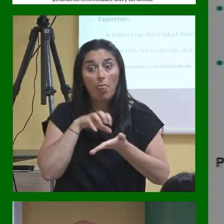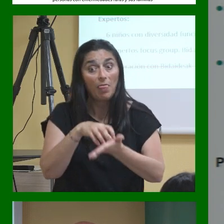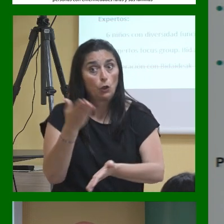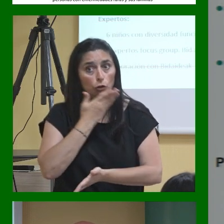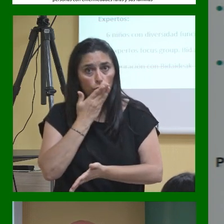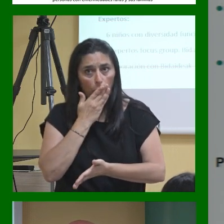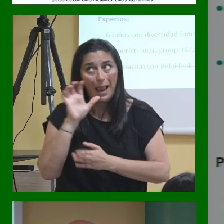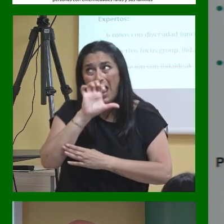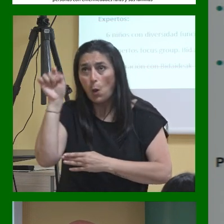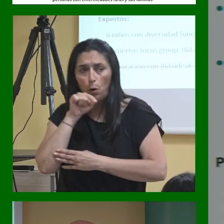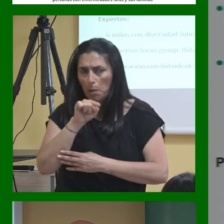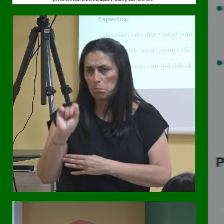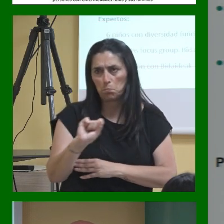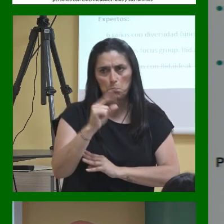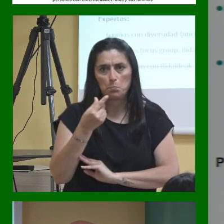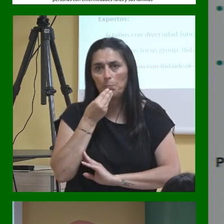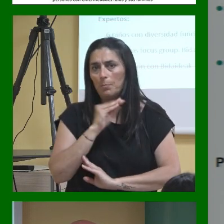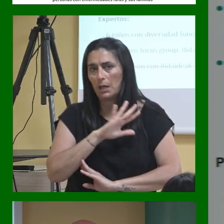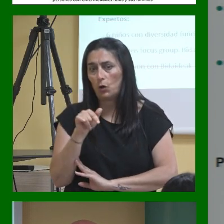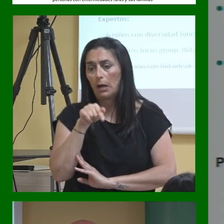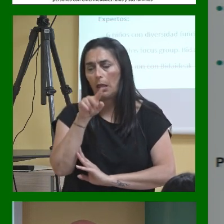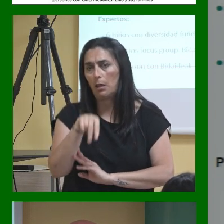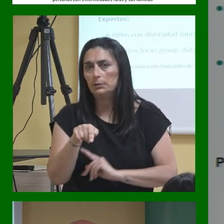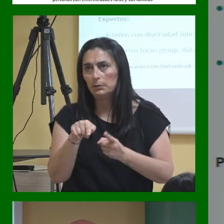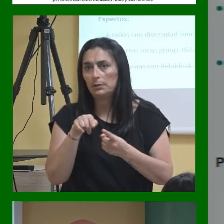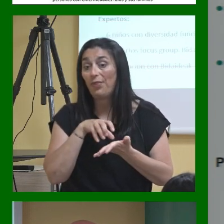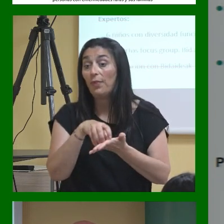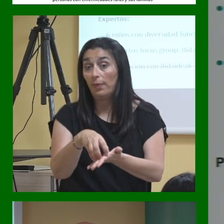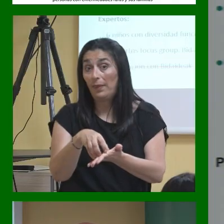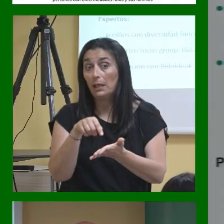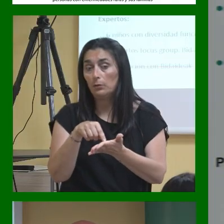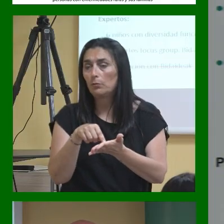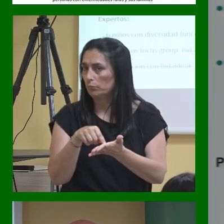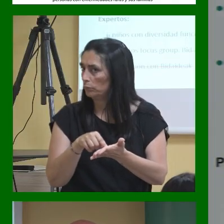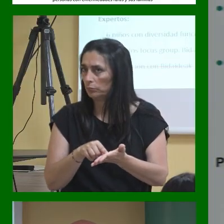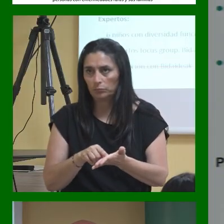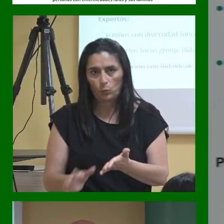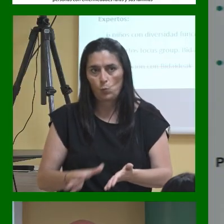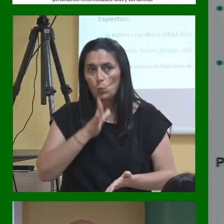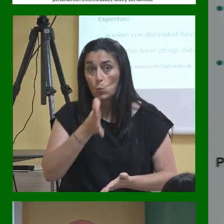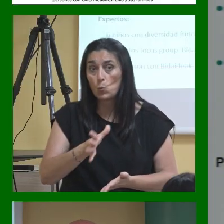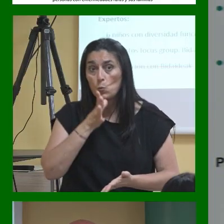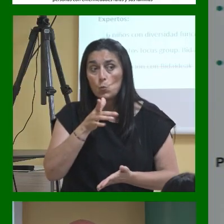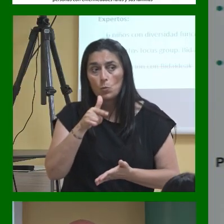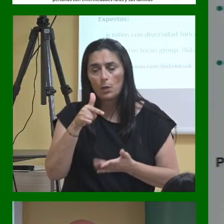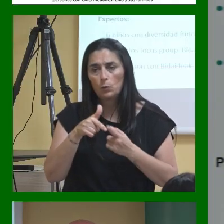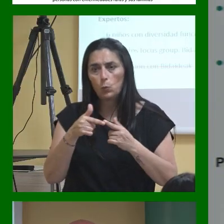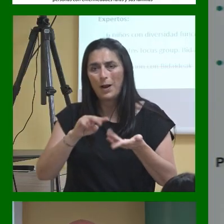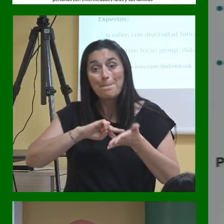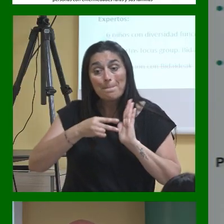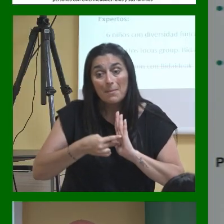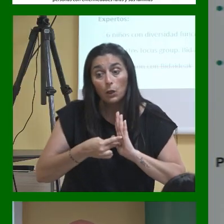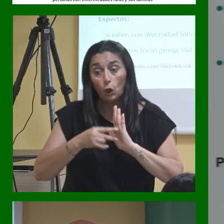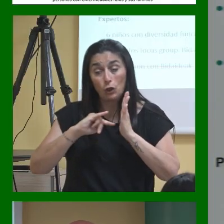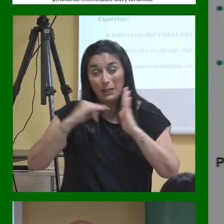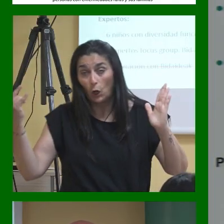de los mejores de Europa, y es uno de los centros donde de verdad es admirable, se está ensayando las mejores metodologías